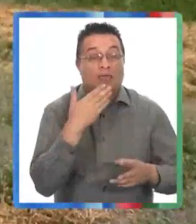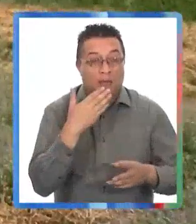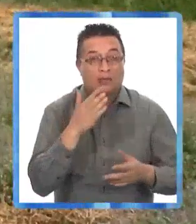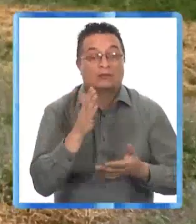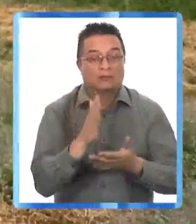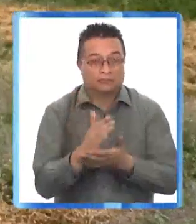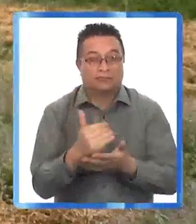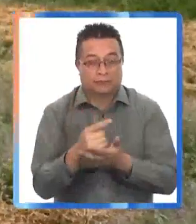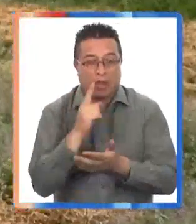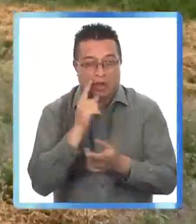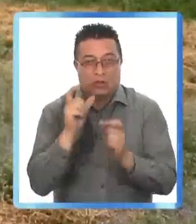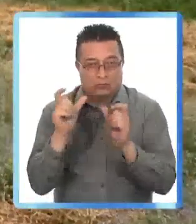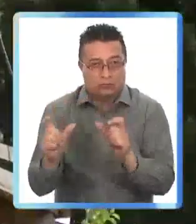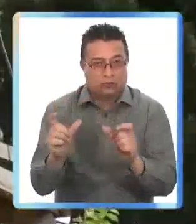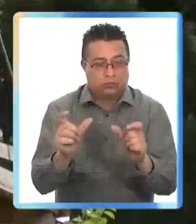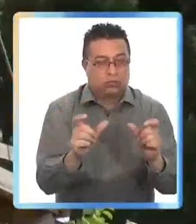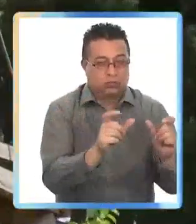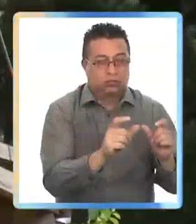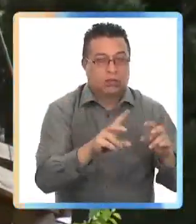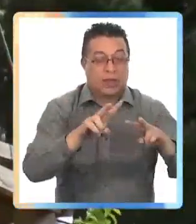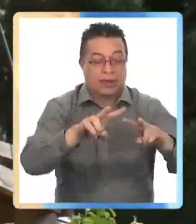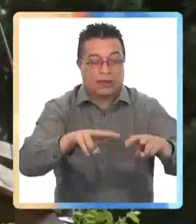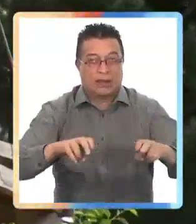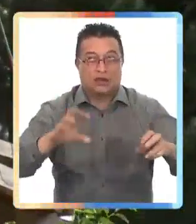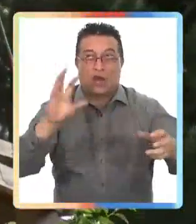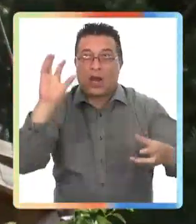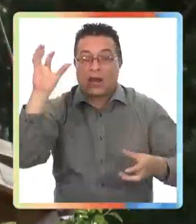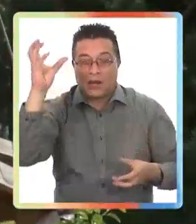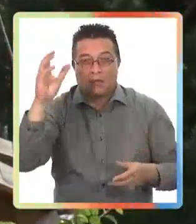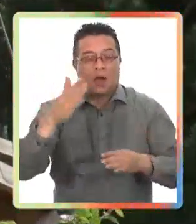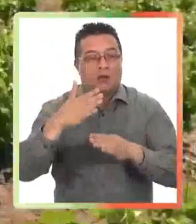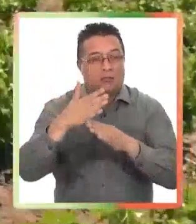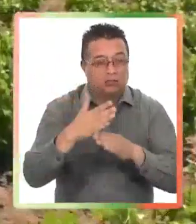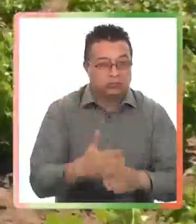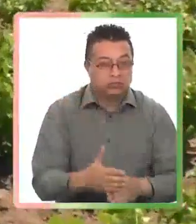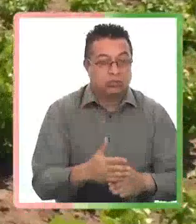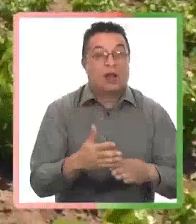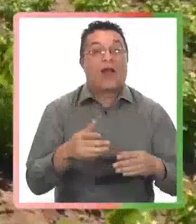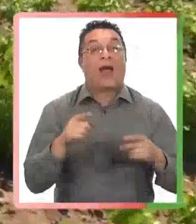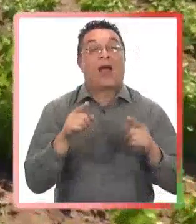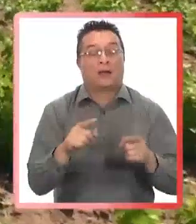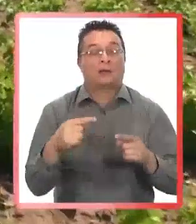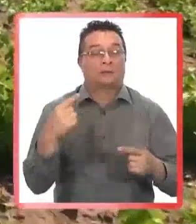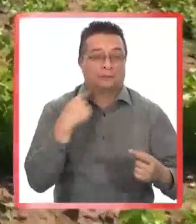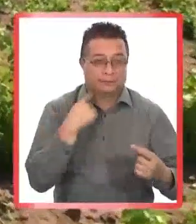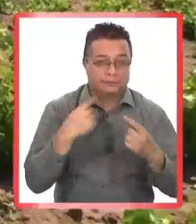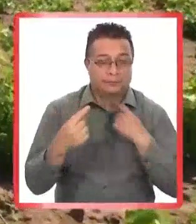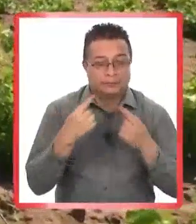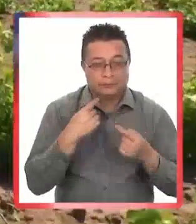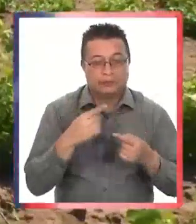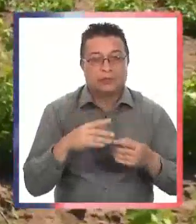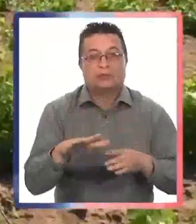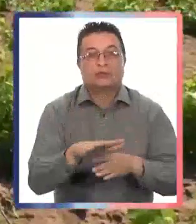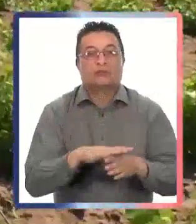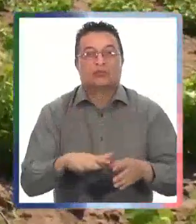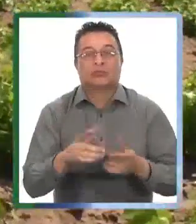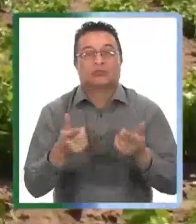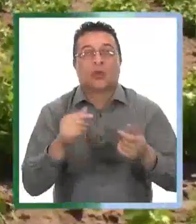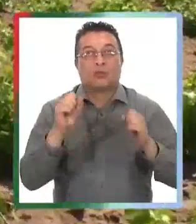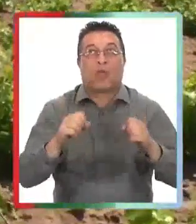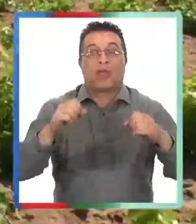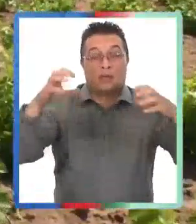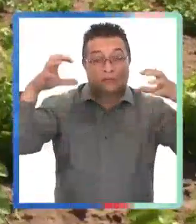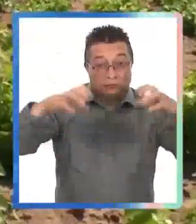medida en que tenemos un monitoreo agroclimático permanente, de alguna forma, respecto, por ejemplo, de probabilidades